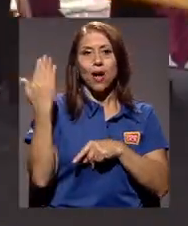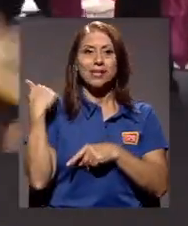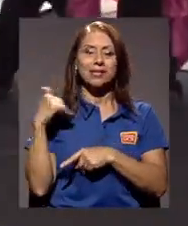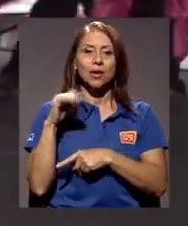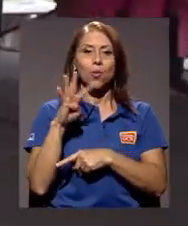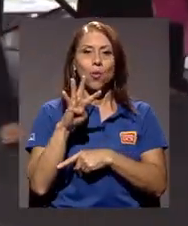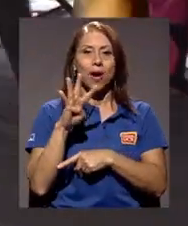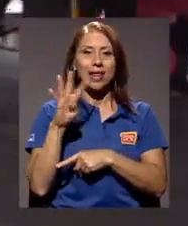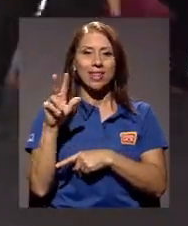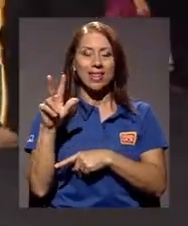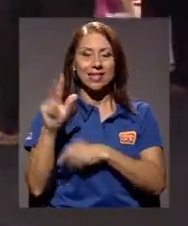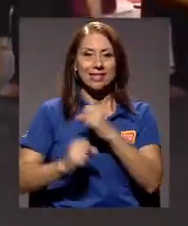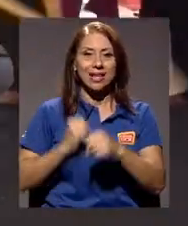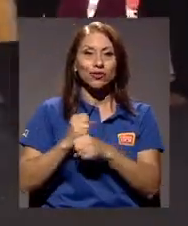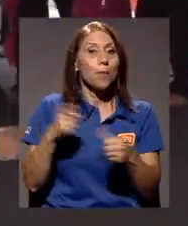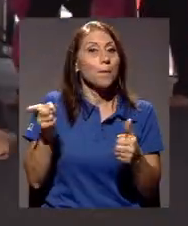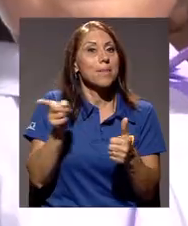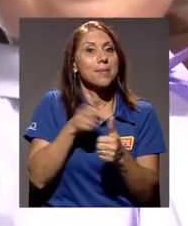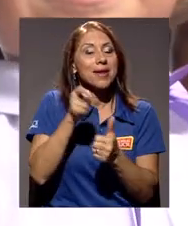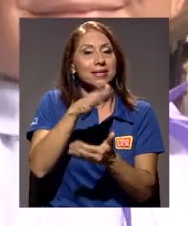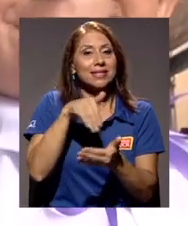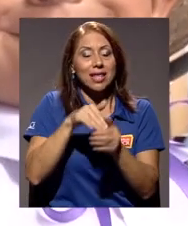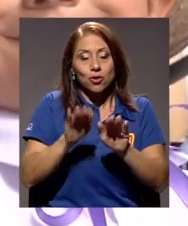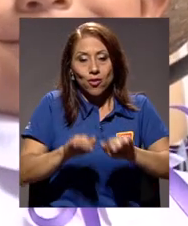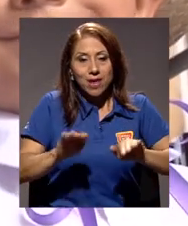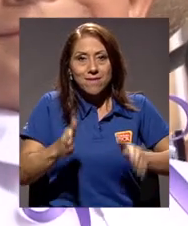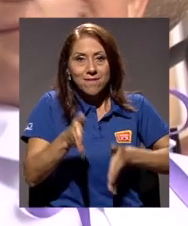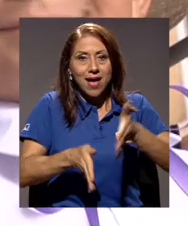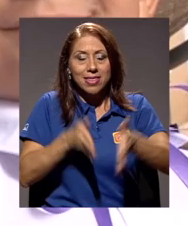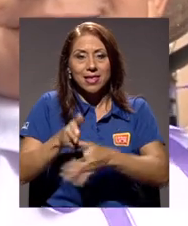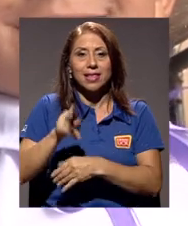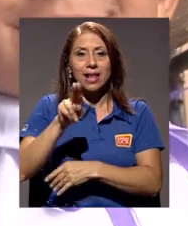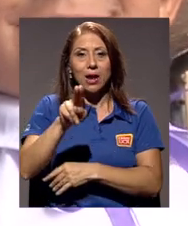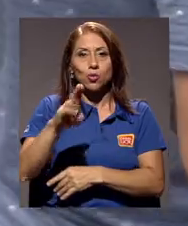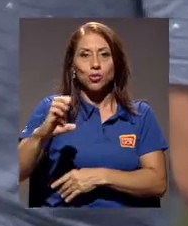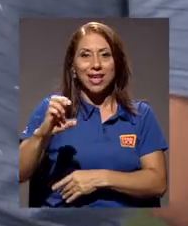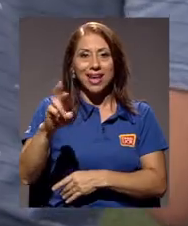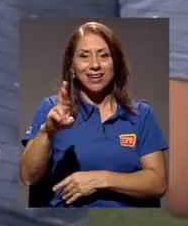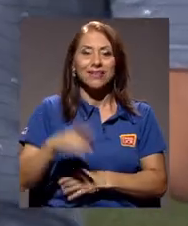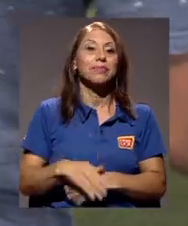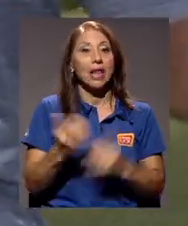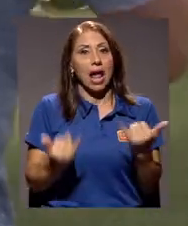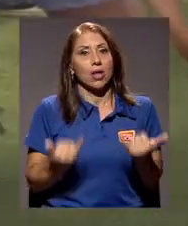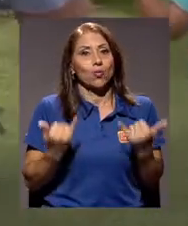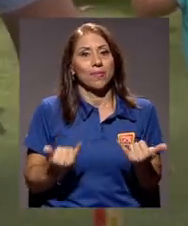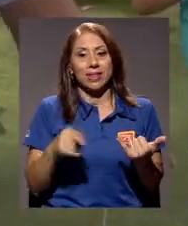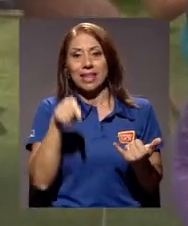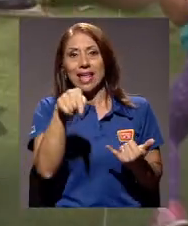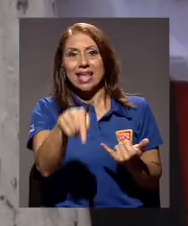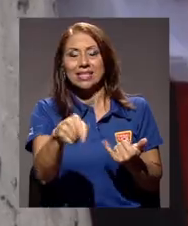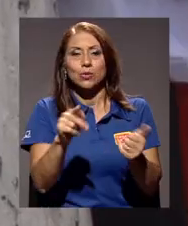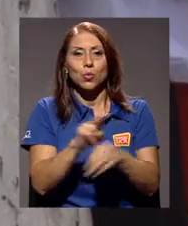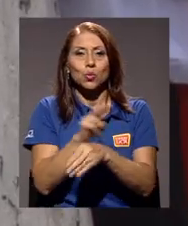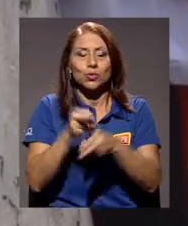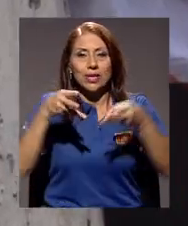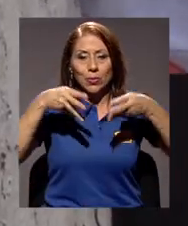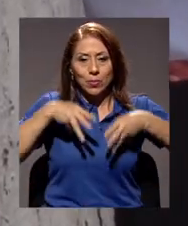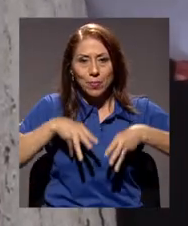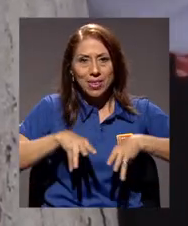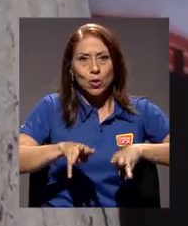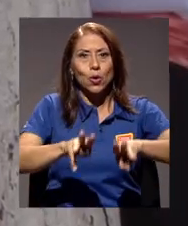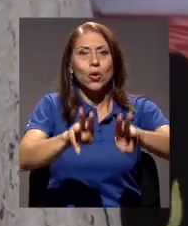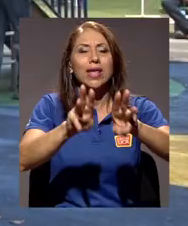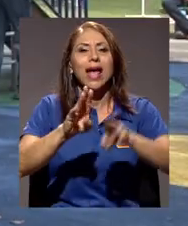años y fue el primer centro infantil de la UCR. En la actualidad, el centro emplea la metodología del